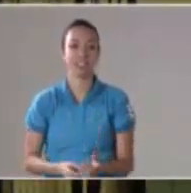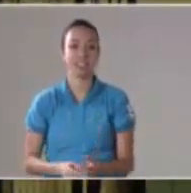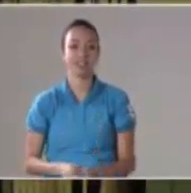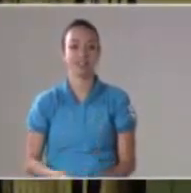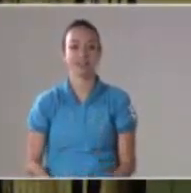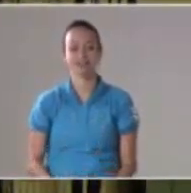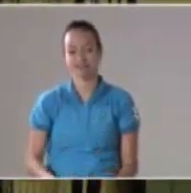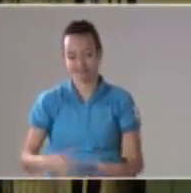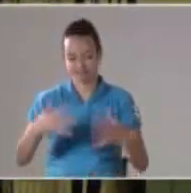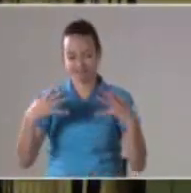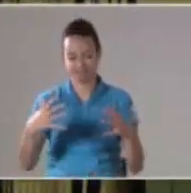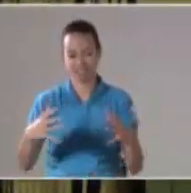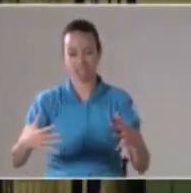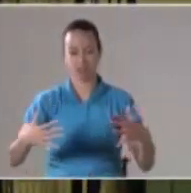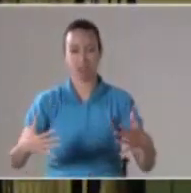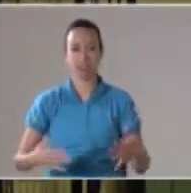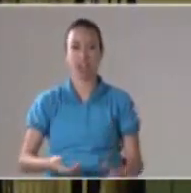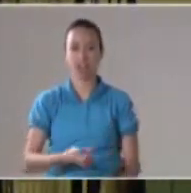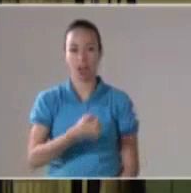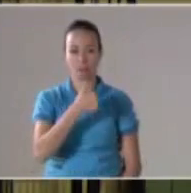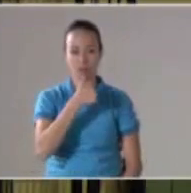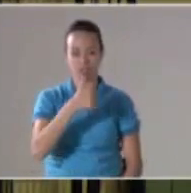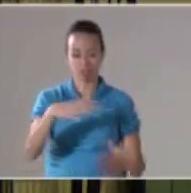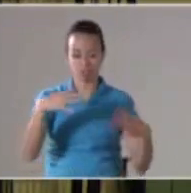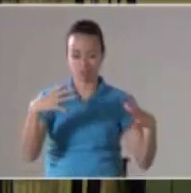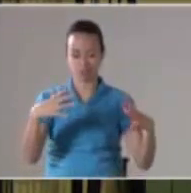se entiende? ¿Ah? ¿Me hizo falta algo?